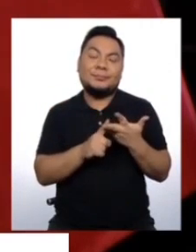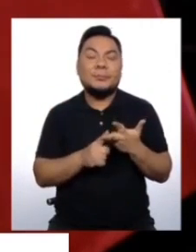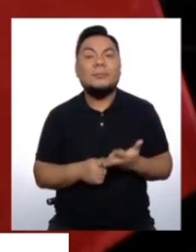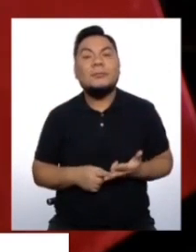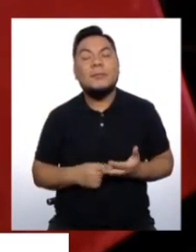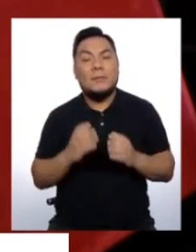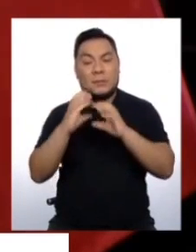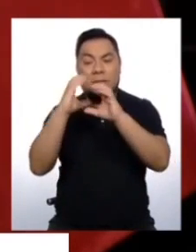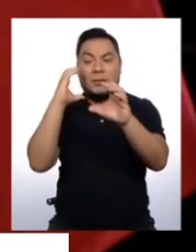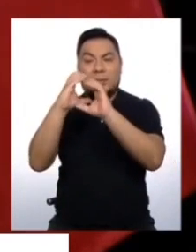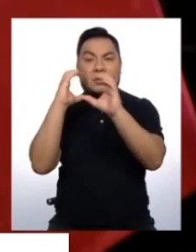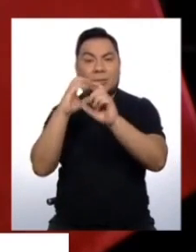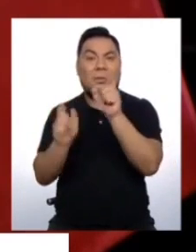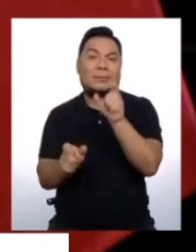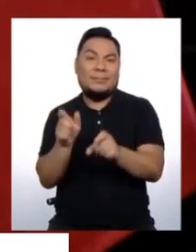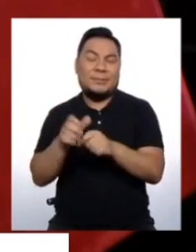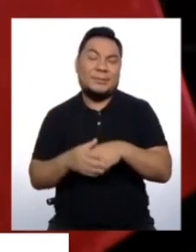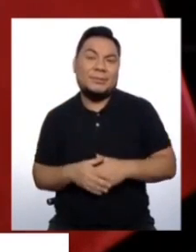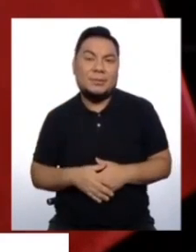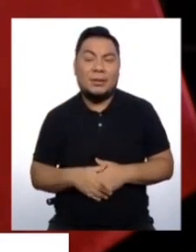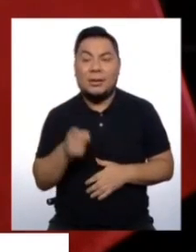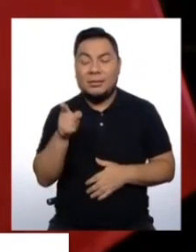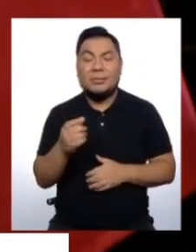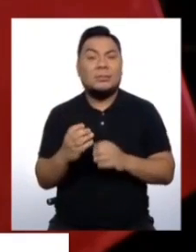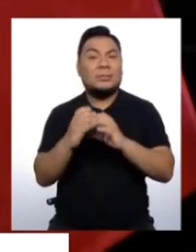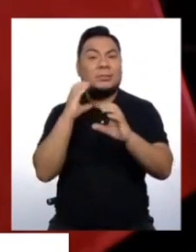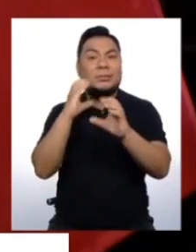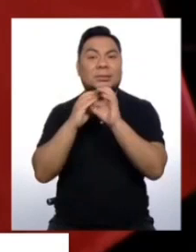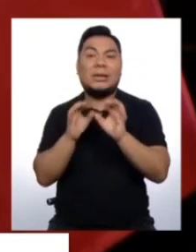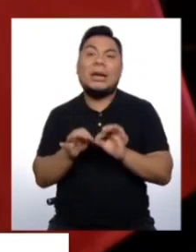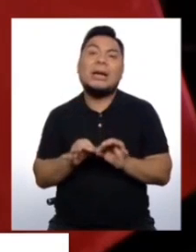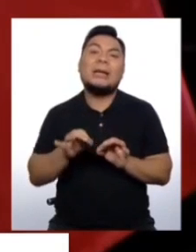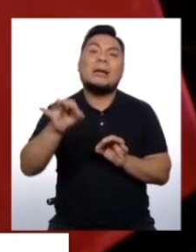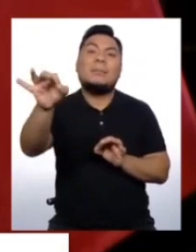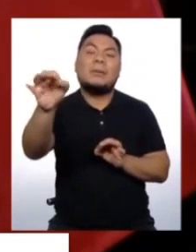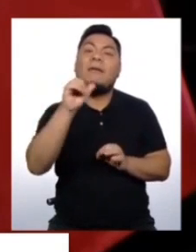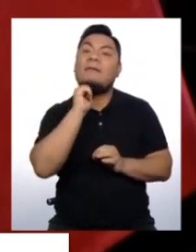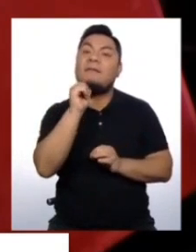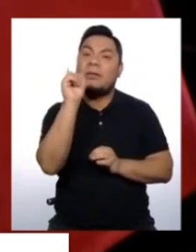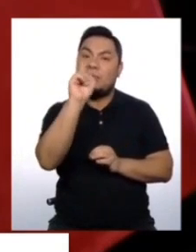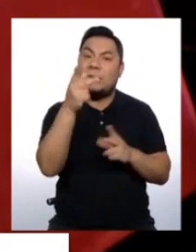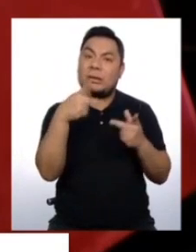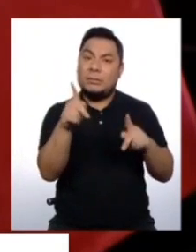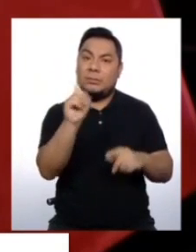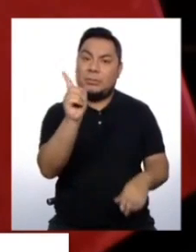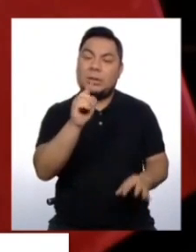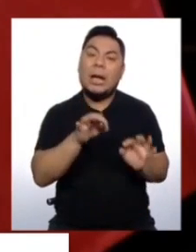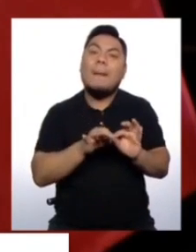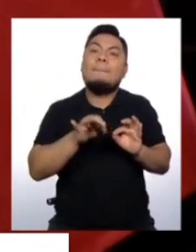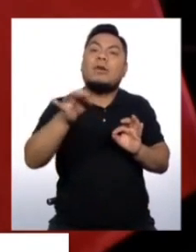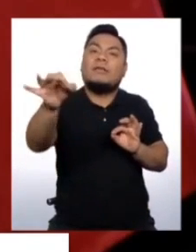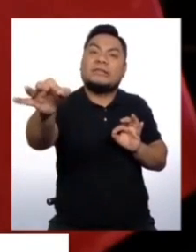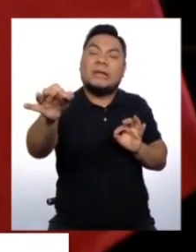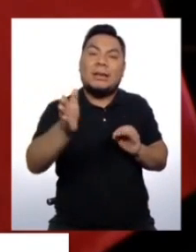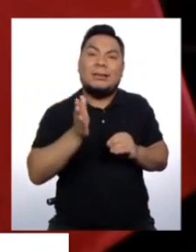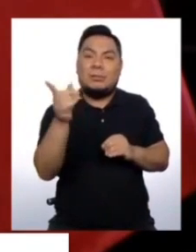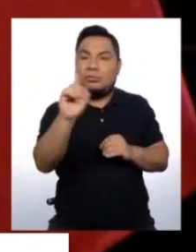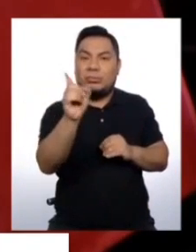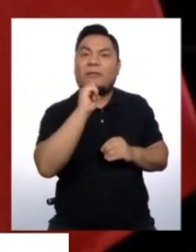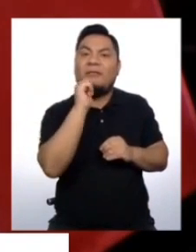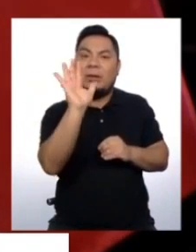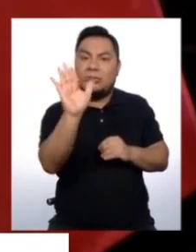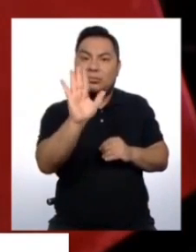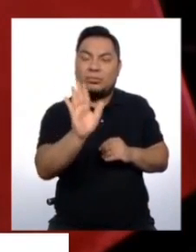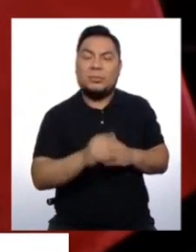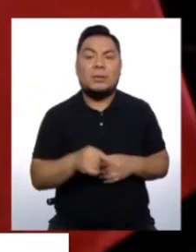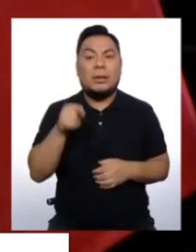de pasajeros. El transporte interprovincial todavía no está permitido, aclaro.